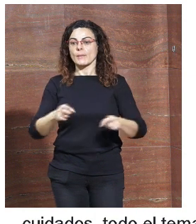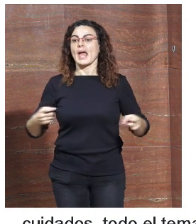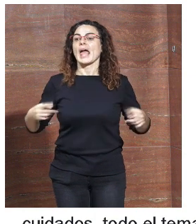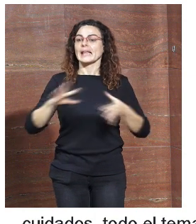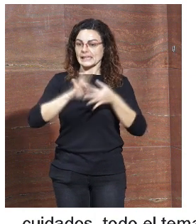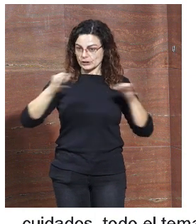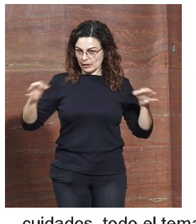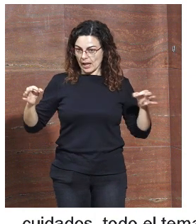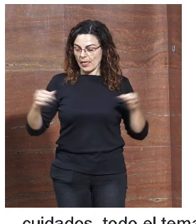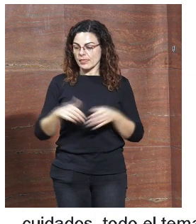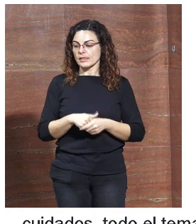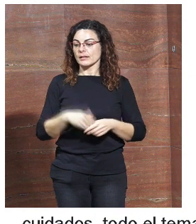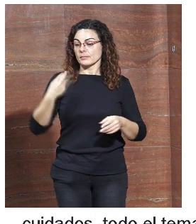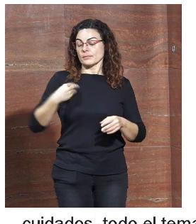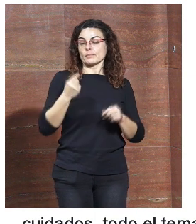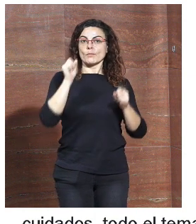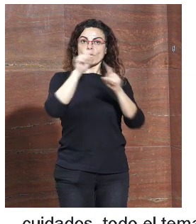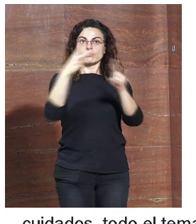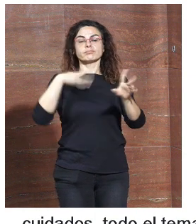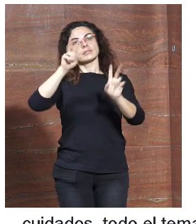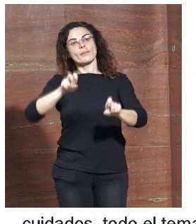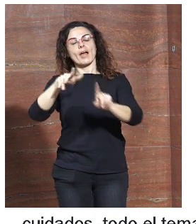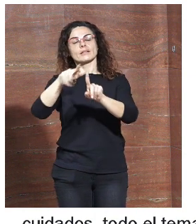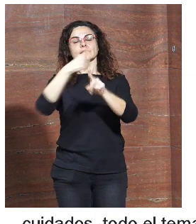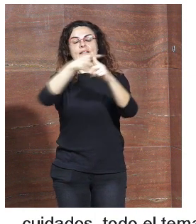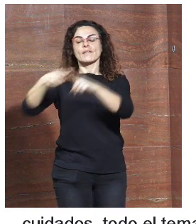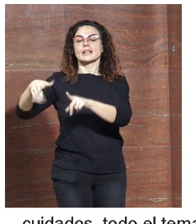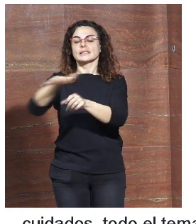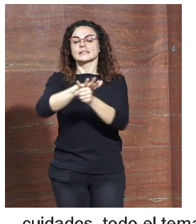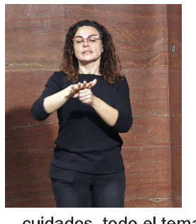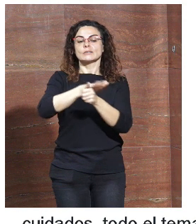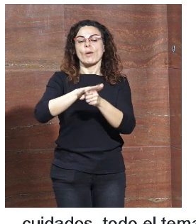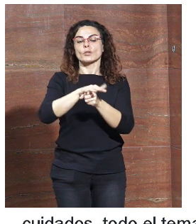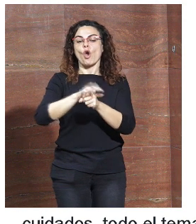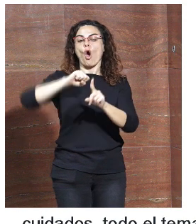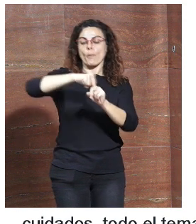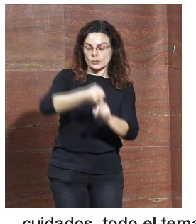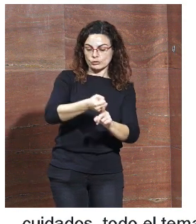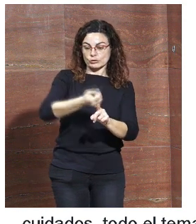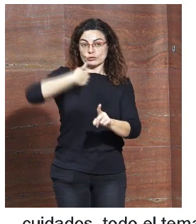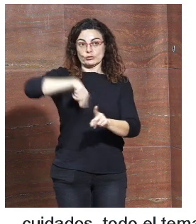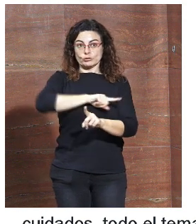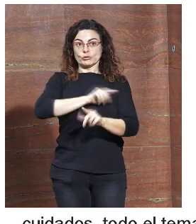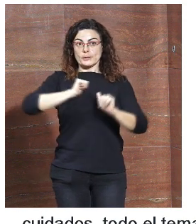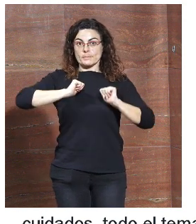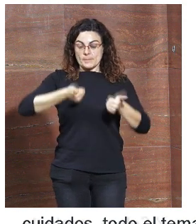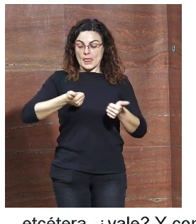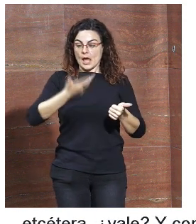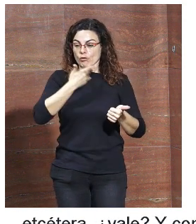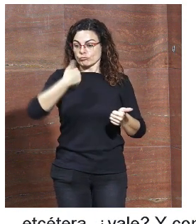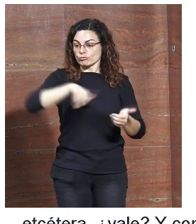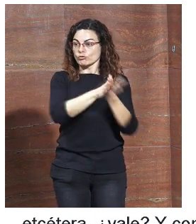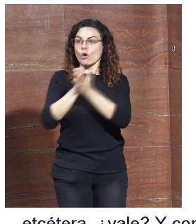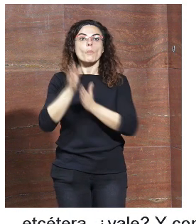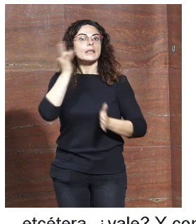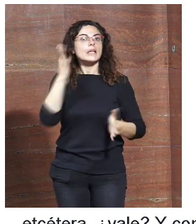cuando unimos diferentes ejes de opresión. Aquí es donde empezamos a conocernos, ¿no?, todas las compañeras que estaban